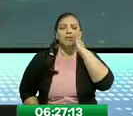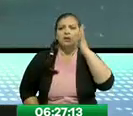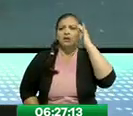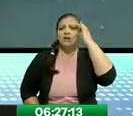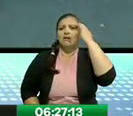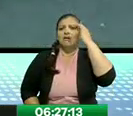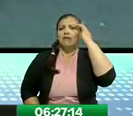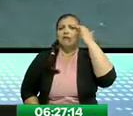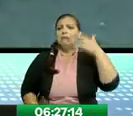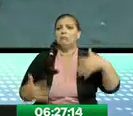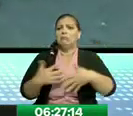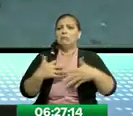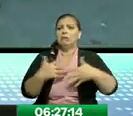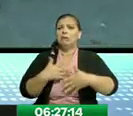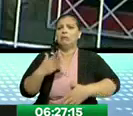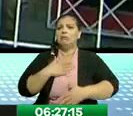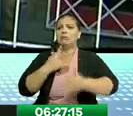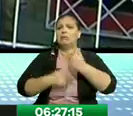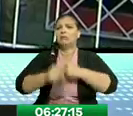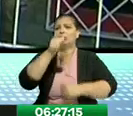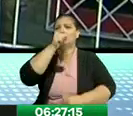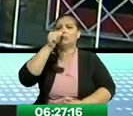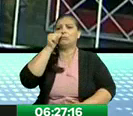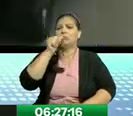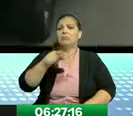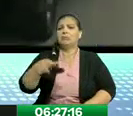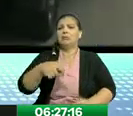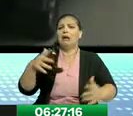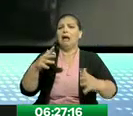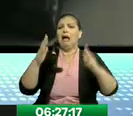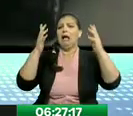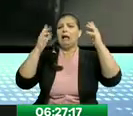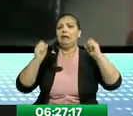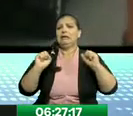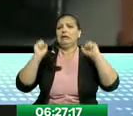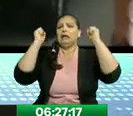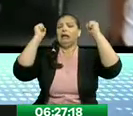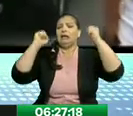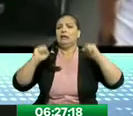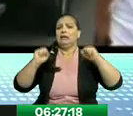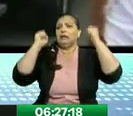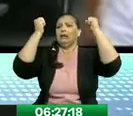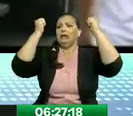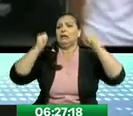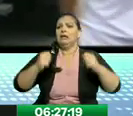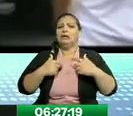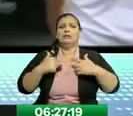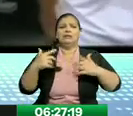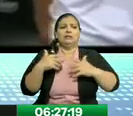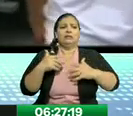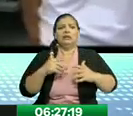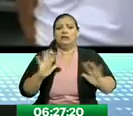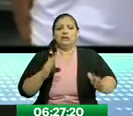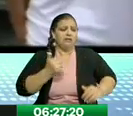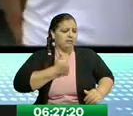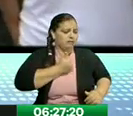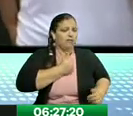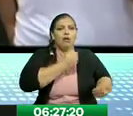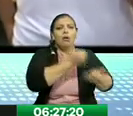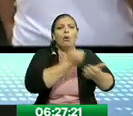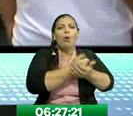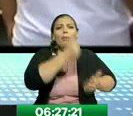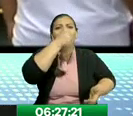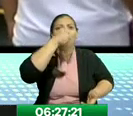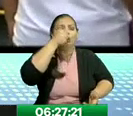que estaba bajo los efectos de la droga y decía que la veía la mamá como un diablo, como un demonio. Y la apuñaló, pues, la mató.